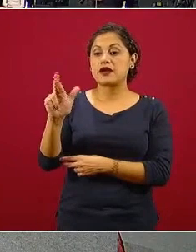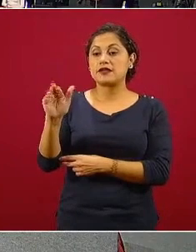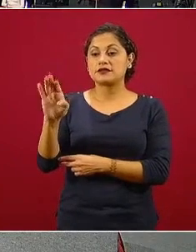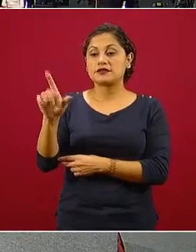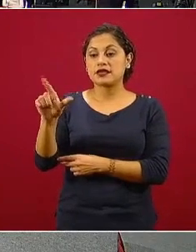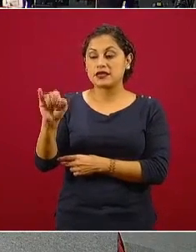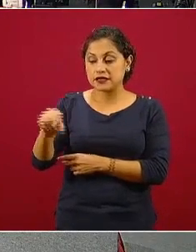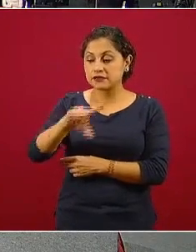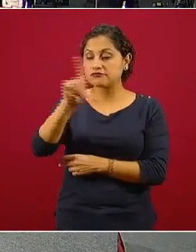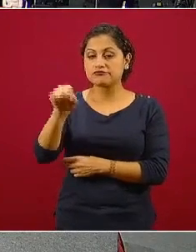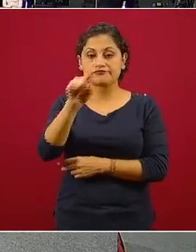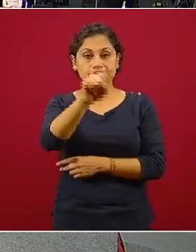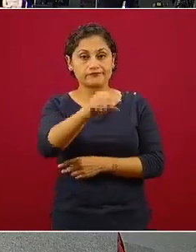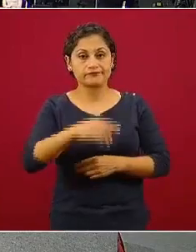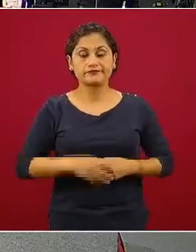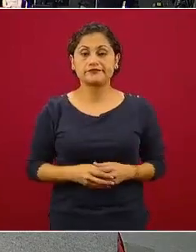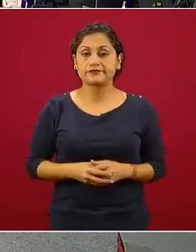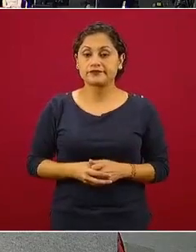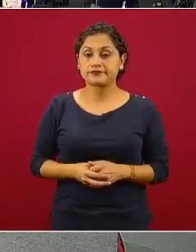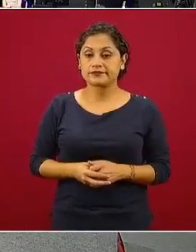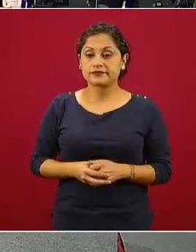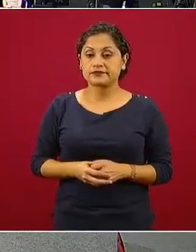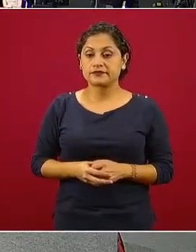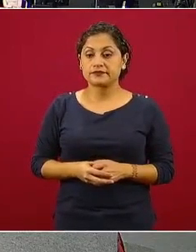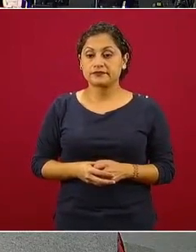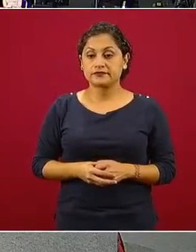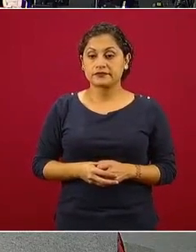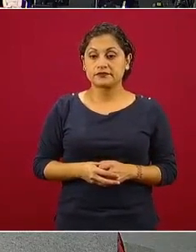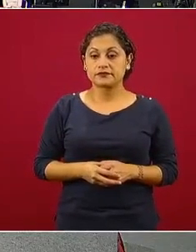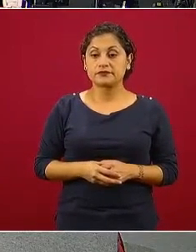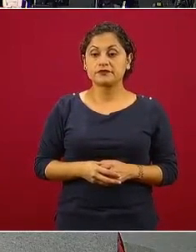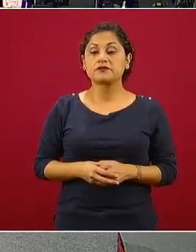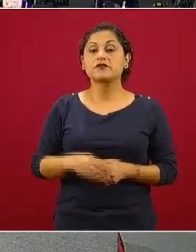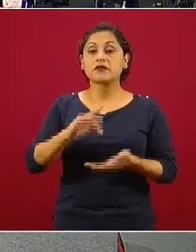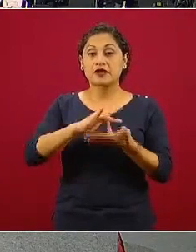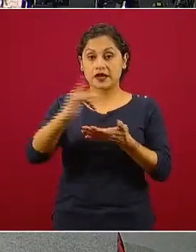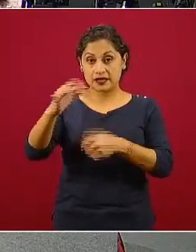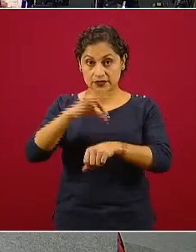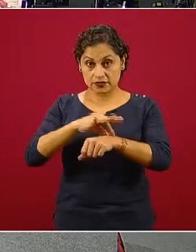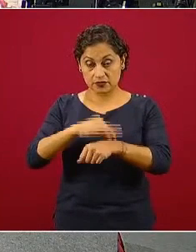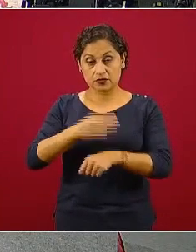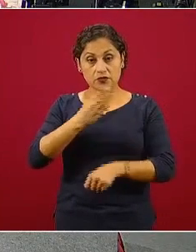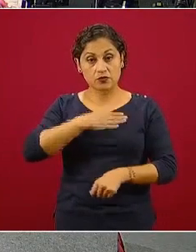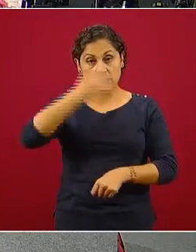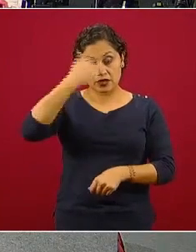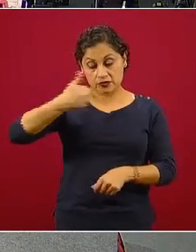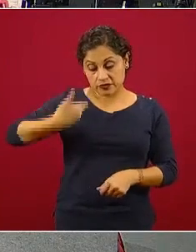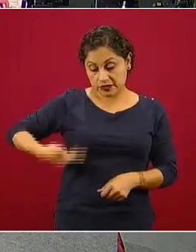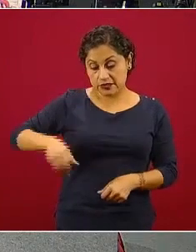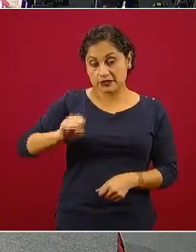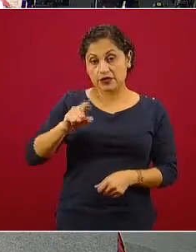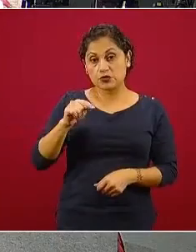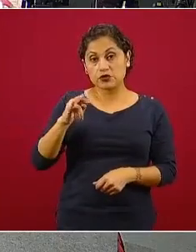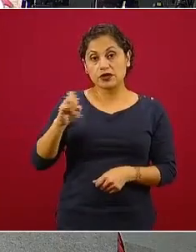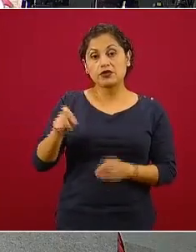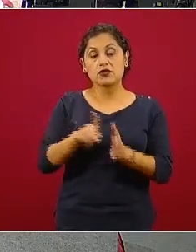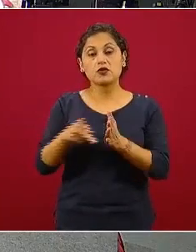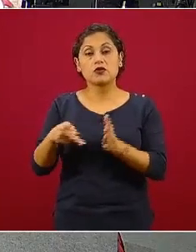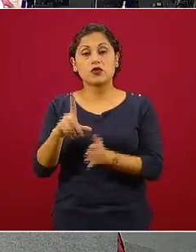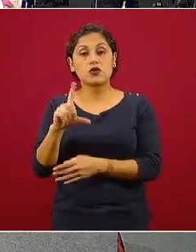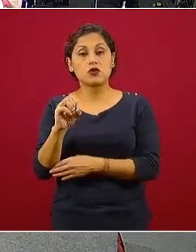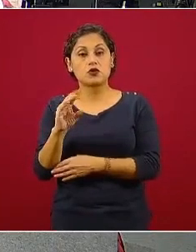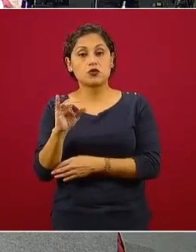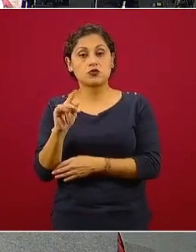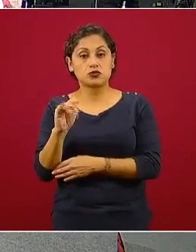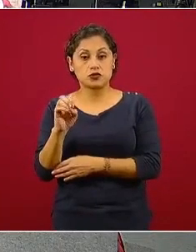acá. Y con usted, Olinka. Gracias, doctor. Buenas noches, Saturnino Reyes, de Diario Locutor. Esta